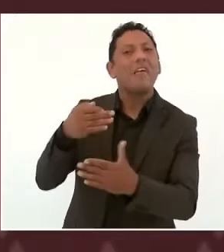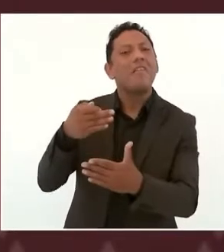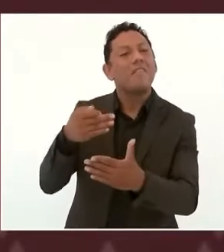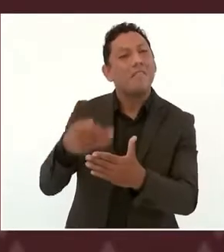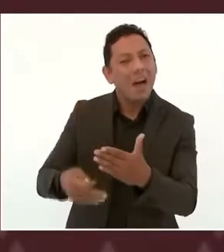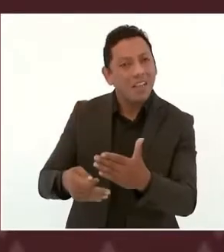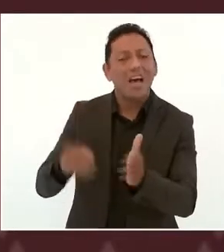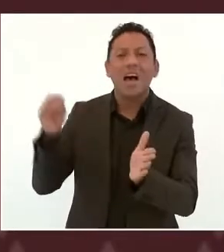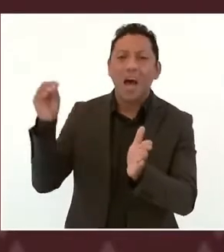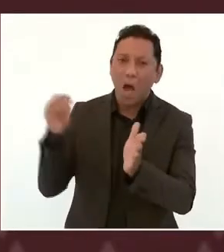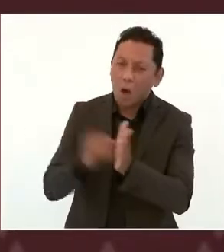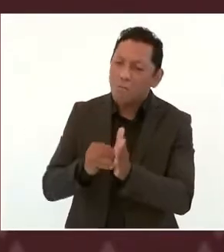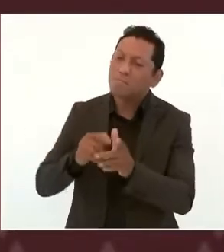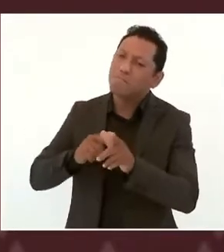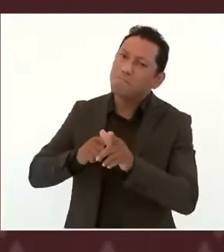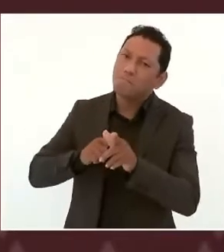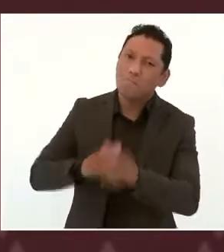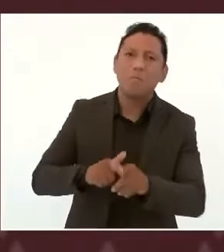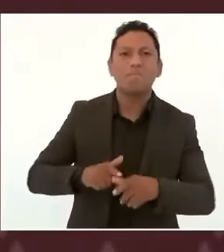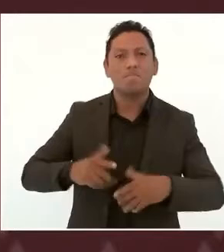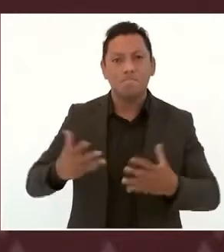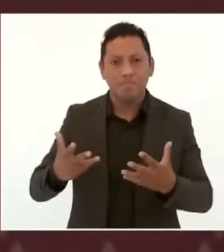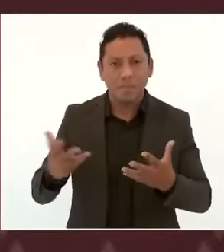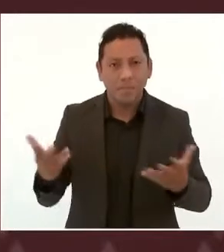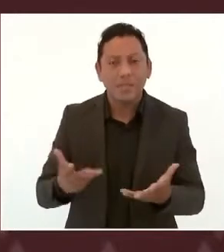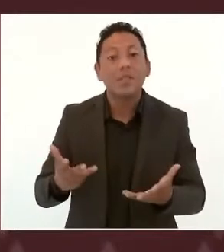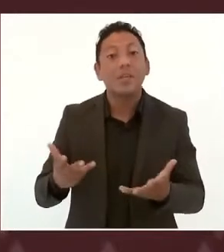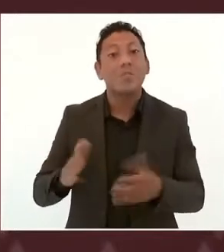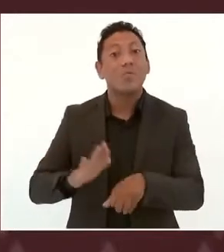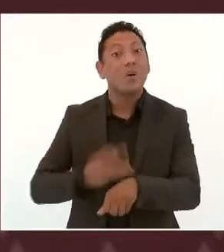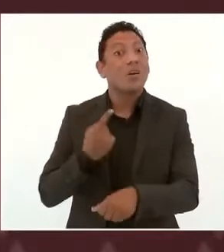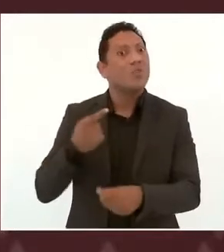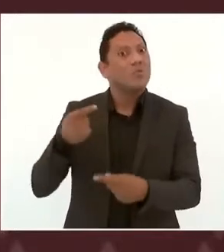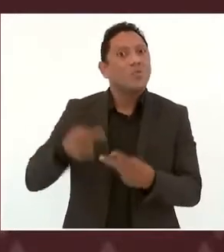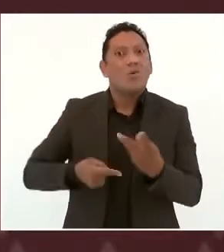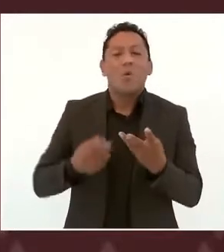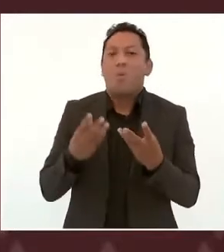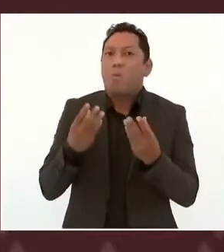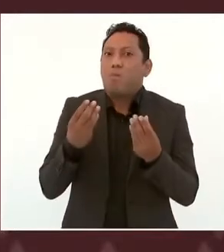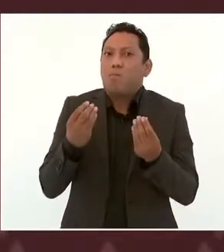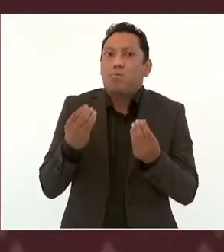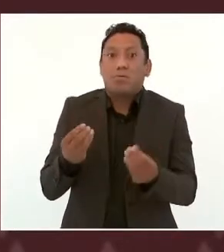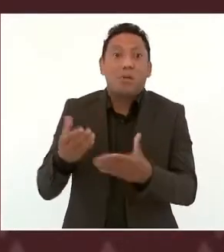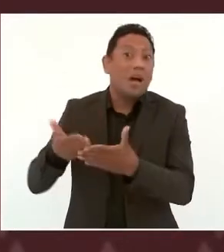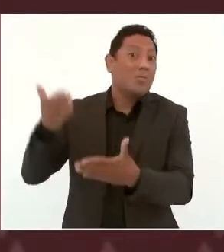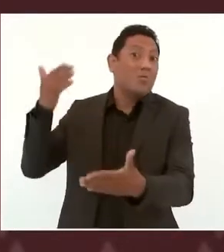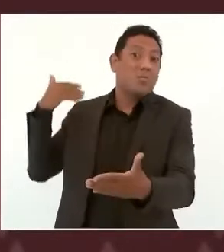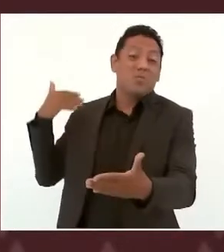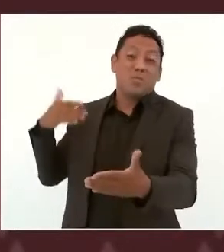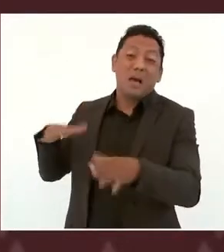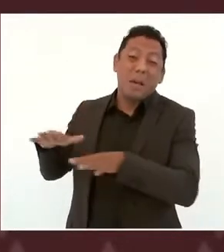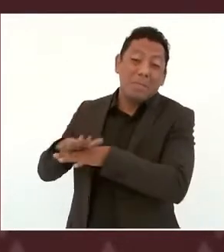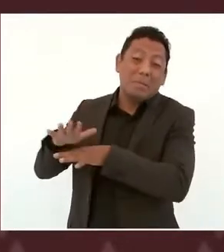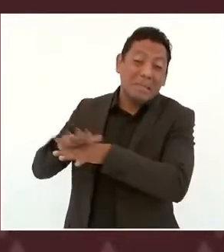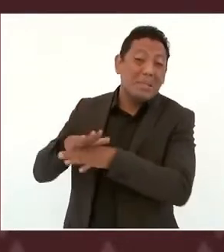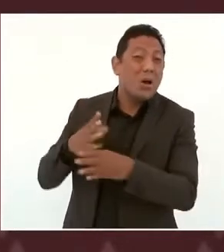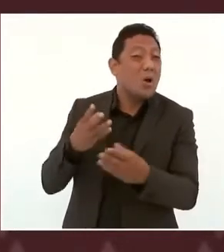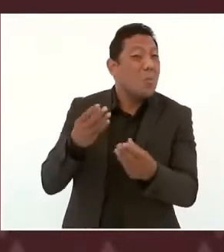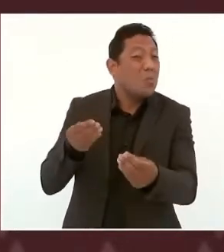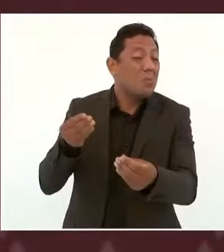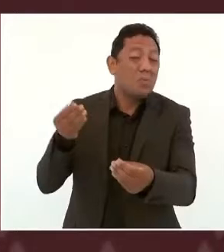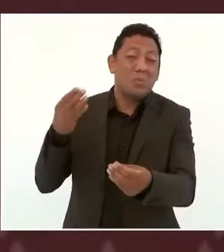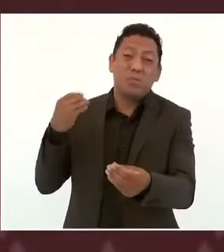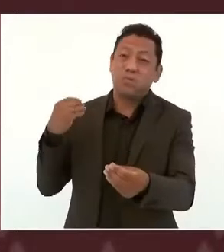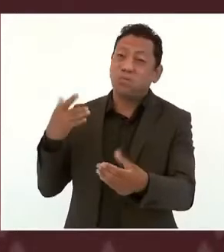todavía camino por recorrer, porque es mucho el atraso, mucho el